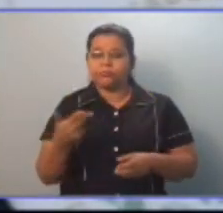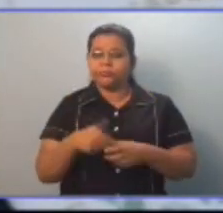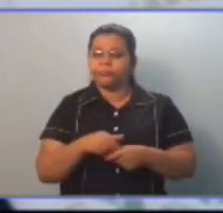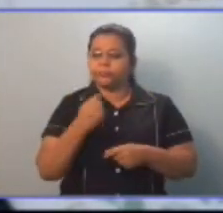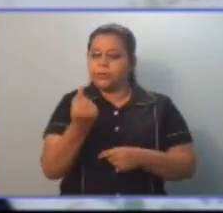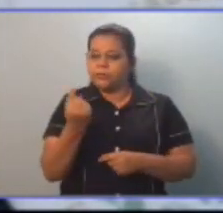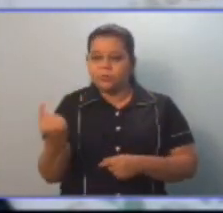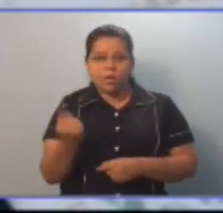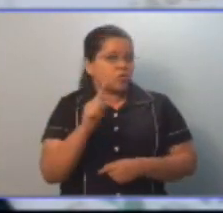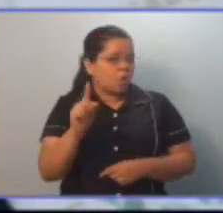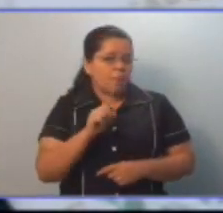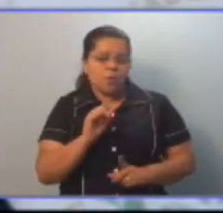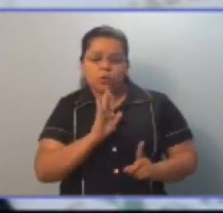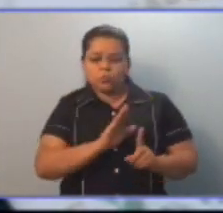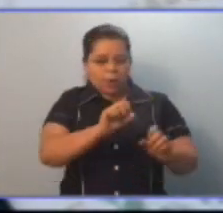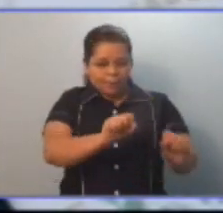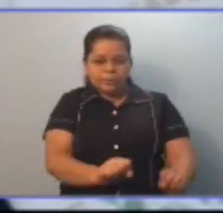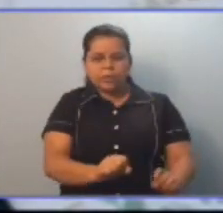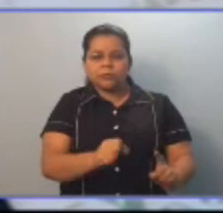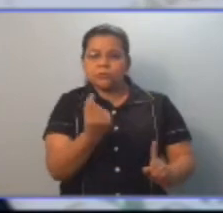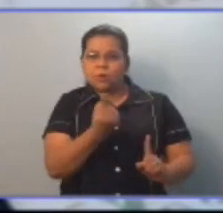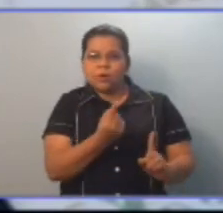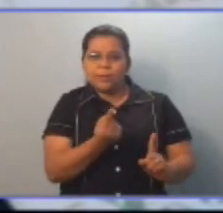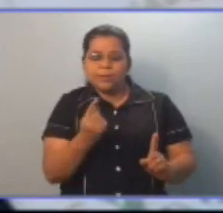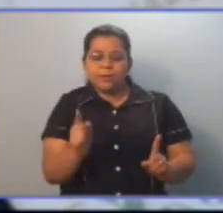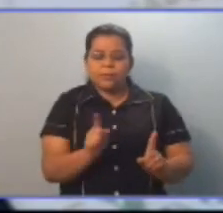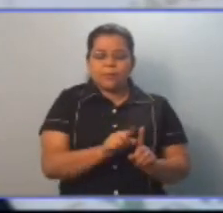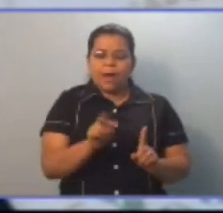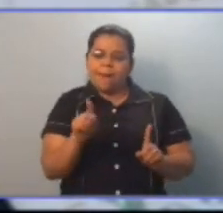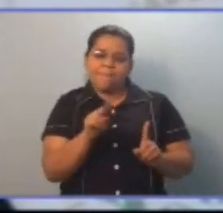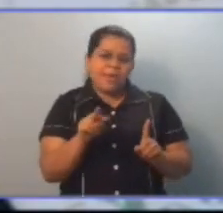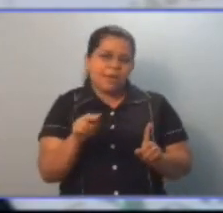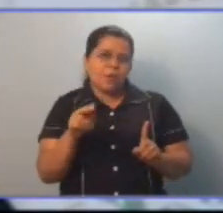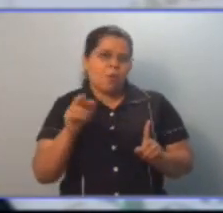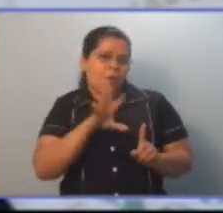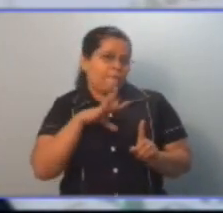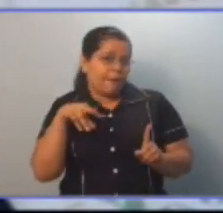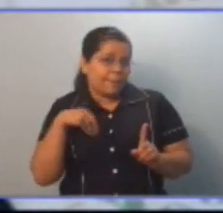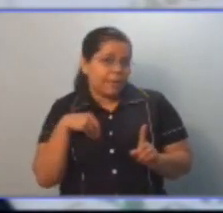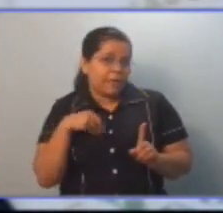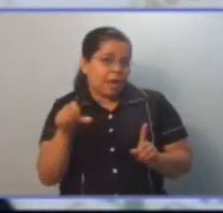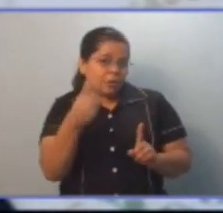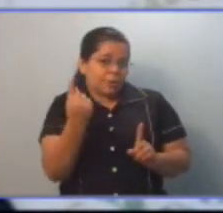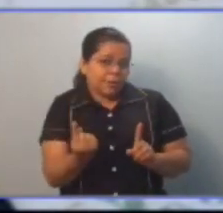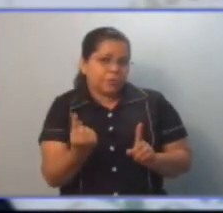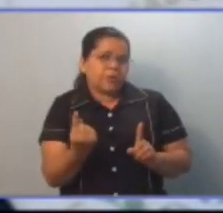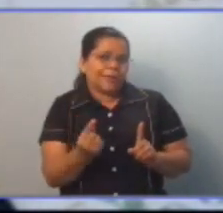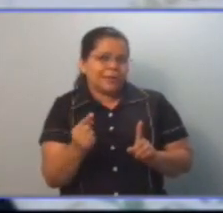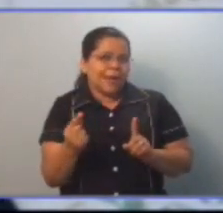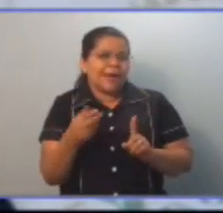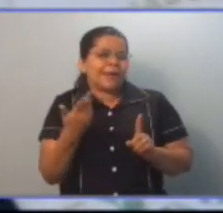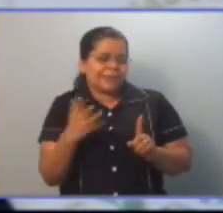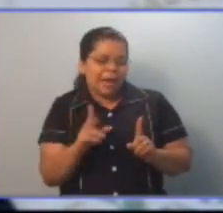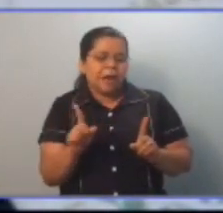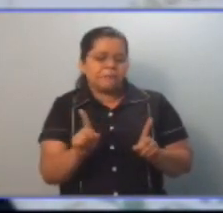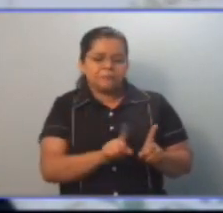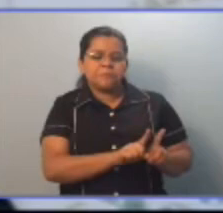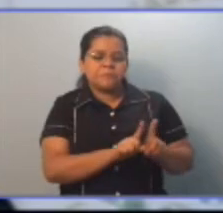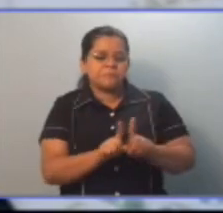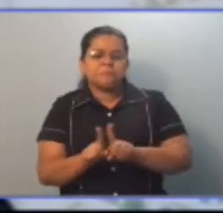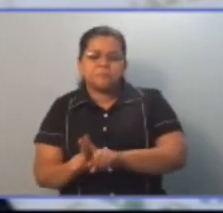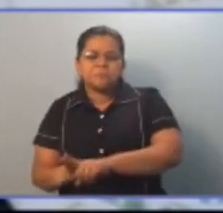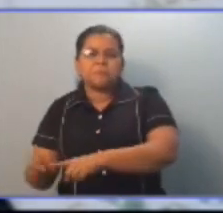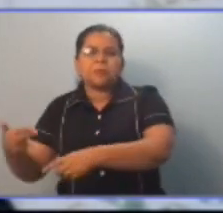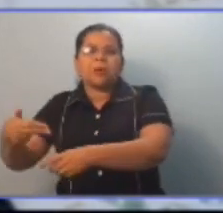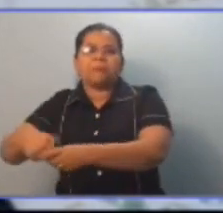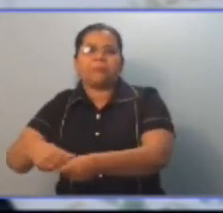por su capacidad e idoneidad, sino que entran porque son parientes de alguno de los miembros que integran